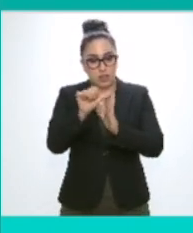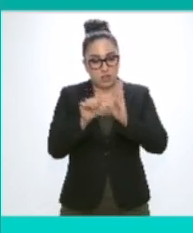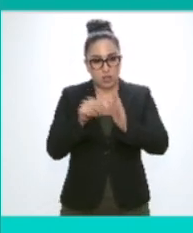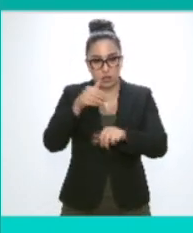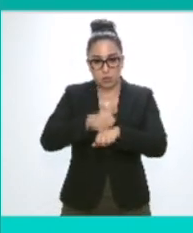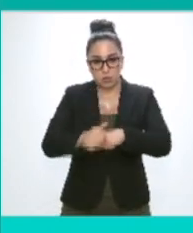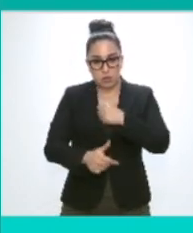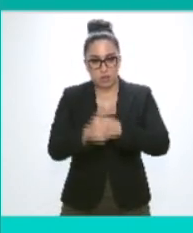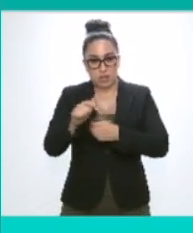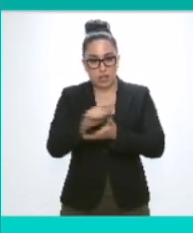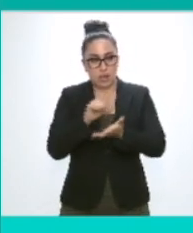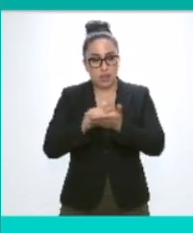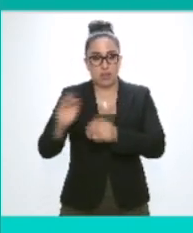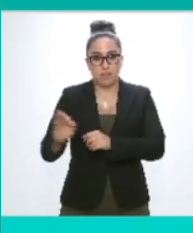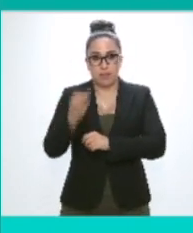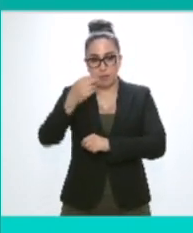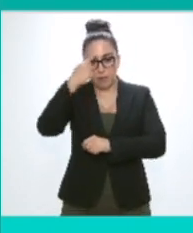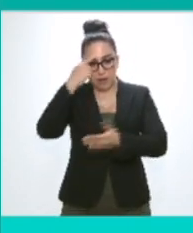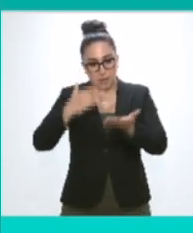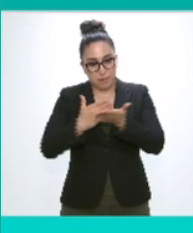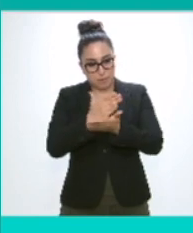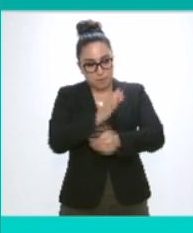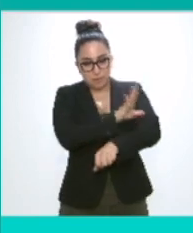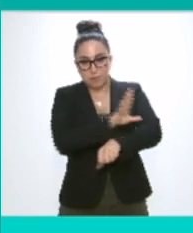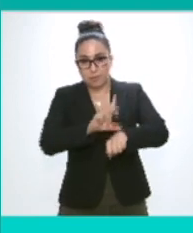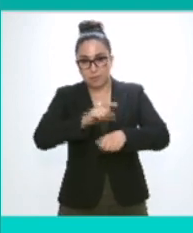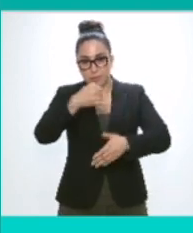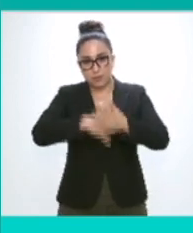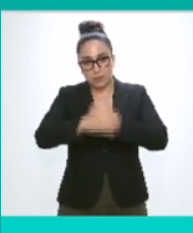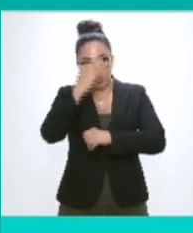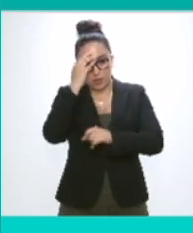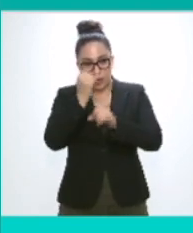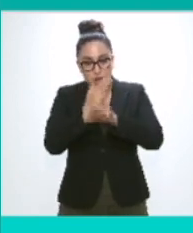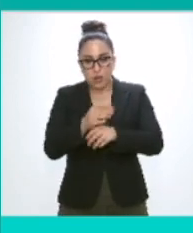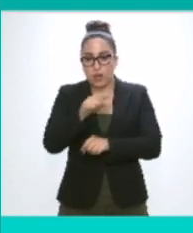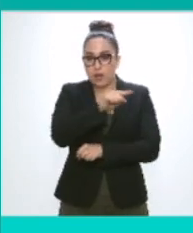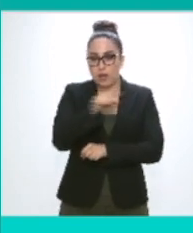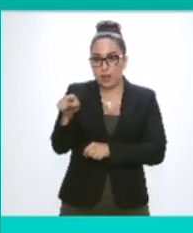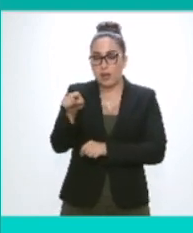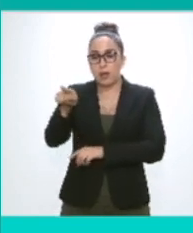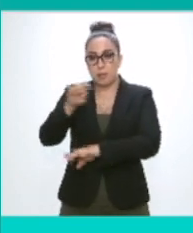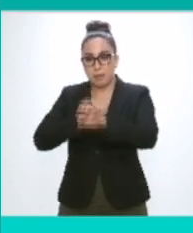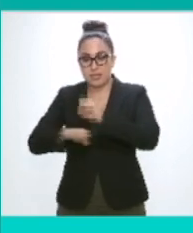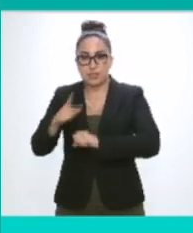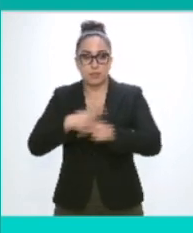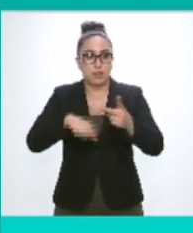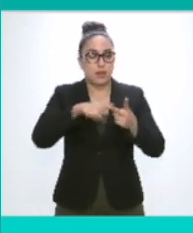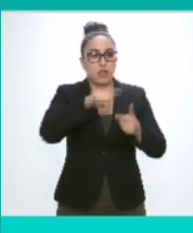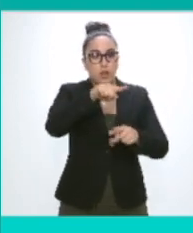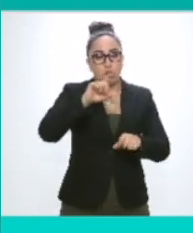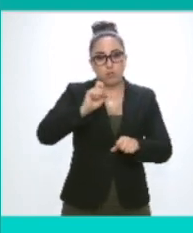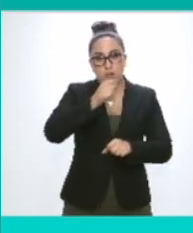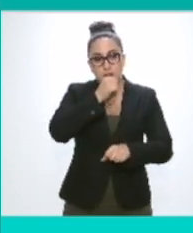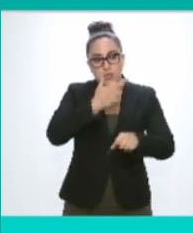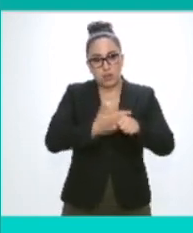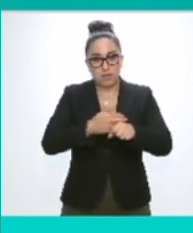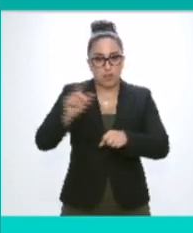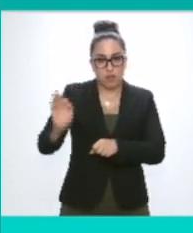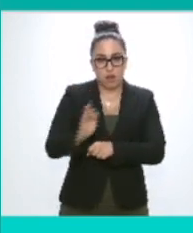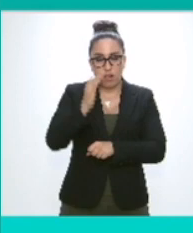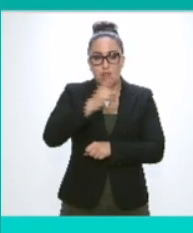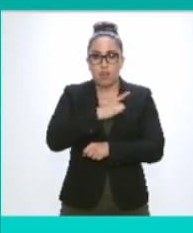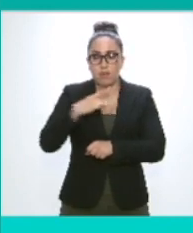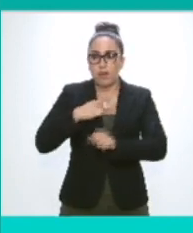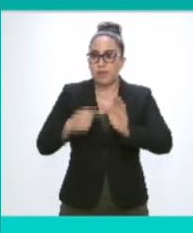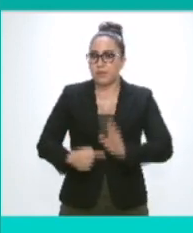12 de nuestra Ley Federal de transparencia los sujetos obligados deben de dar todo acto que derive del